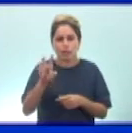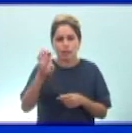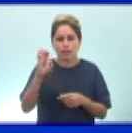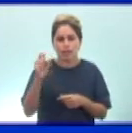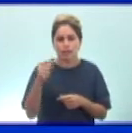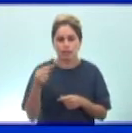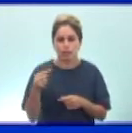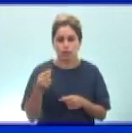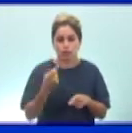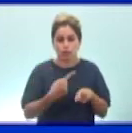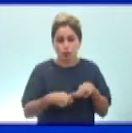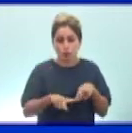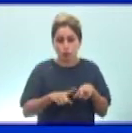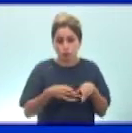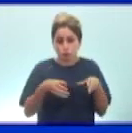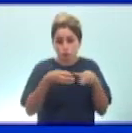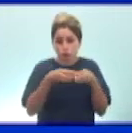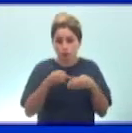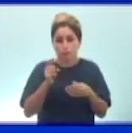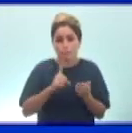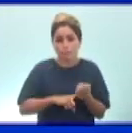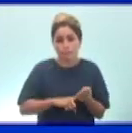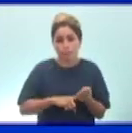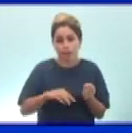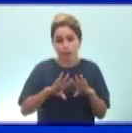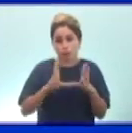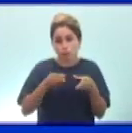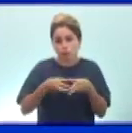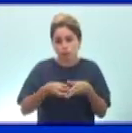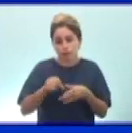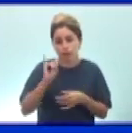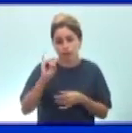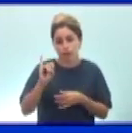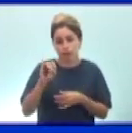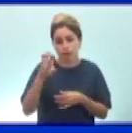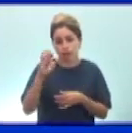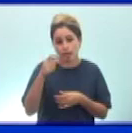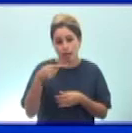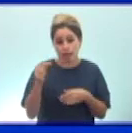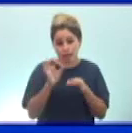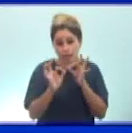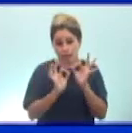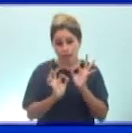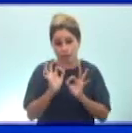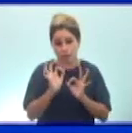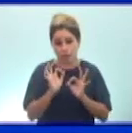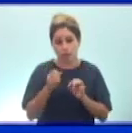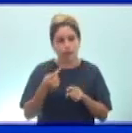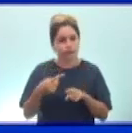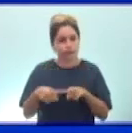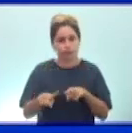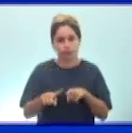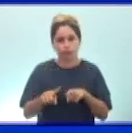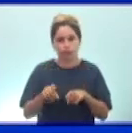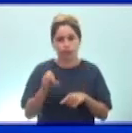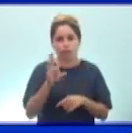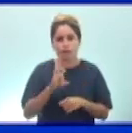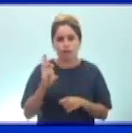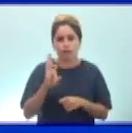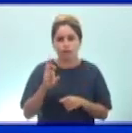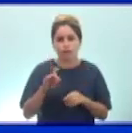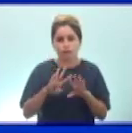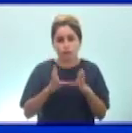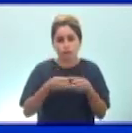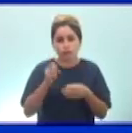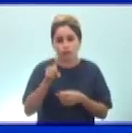subnivel P puede haber un total de 6 electrones y en el subnivel D un total de 10 electrones. Y en el subnivel F un total